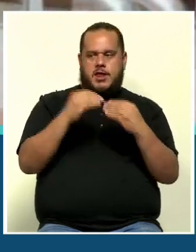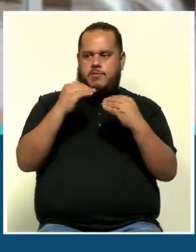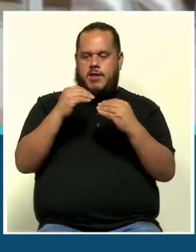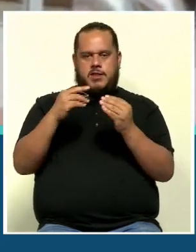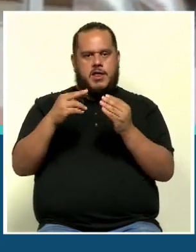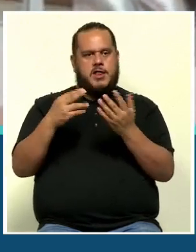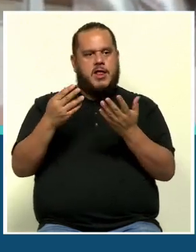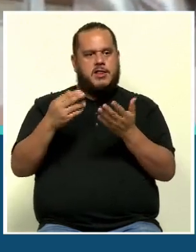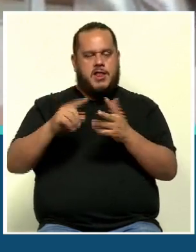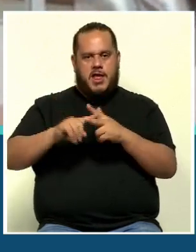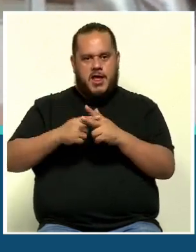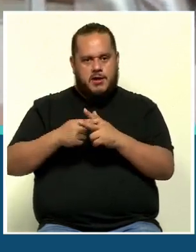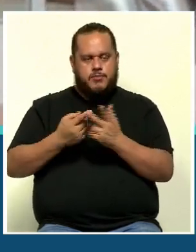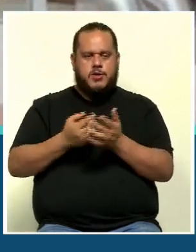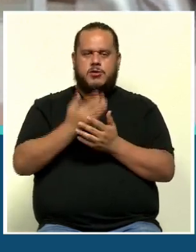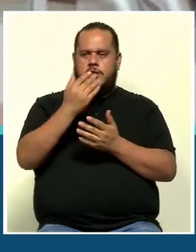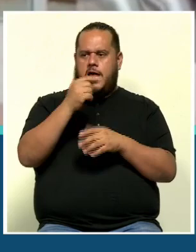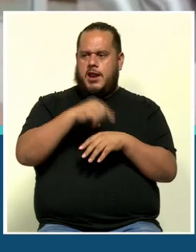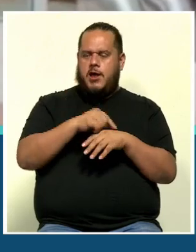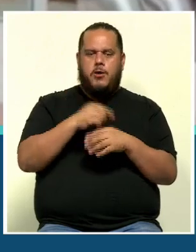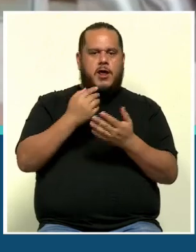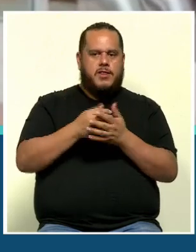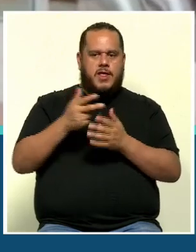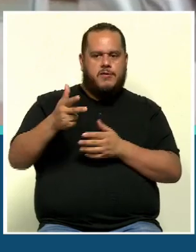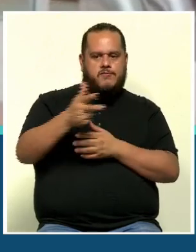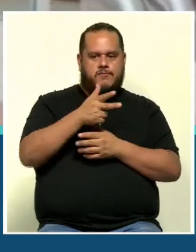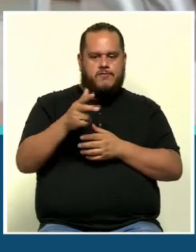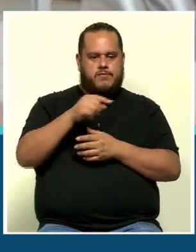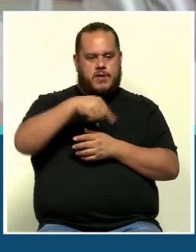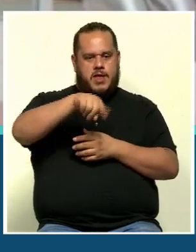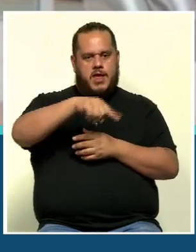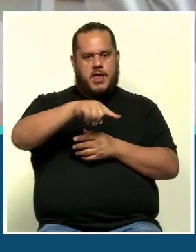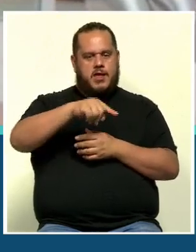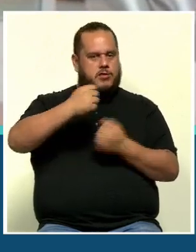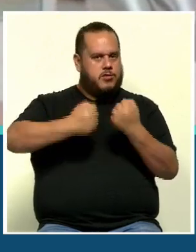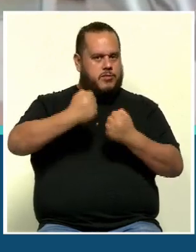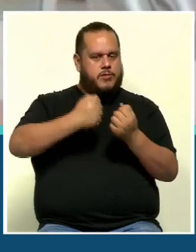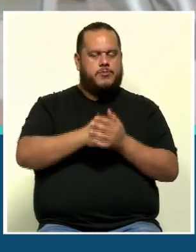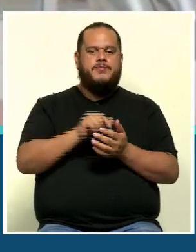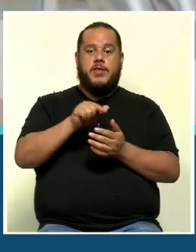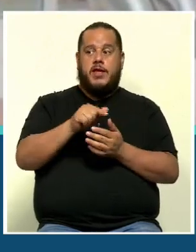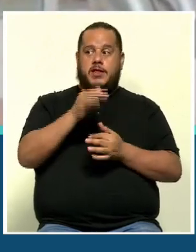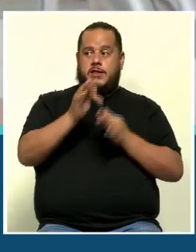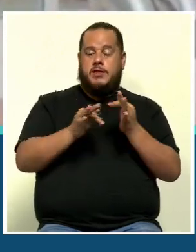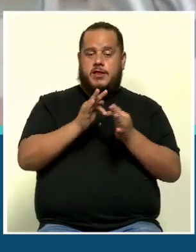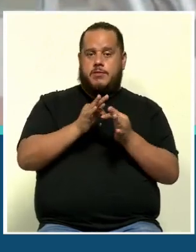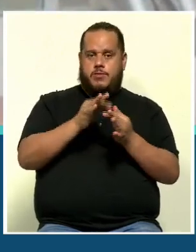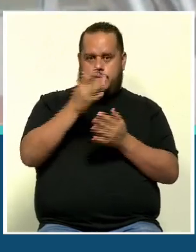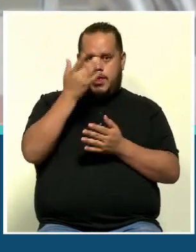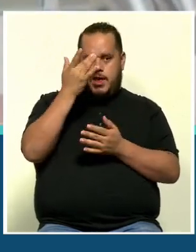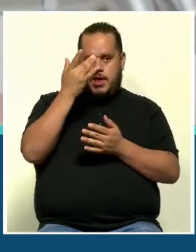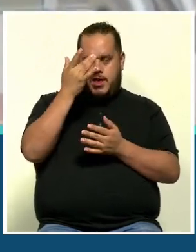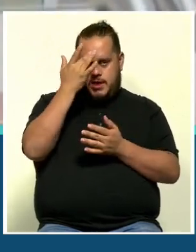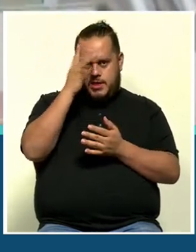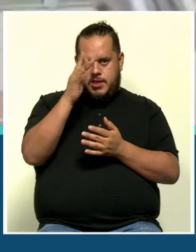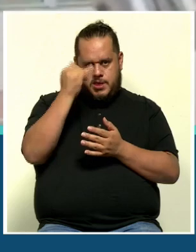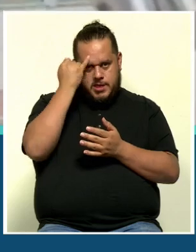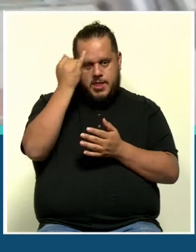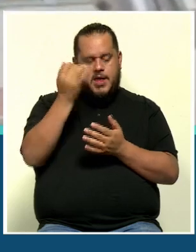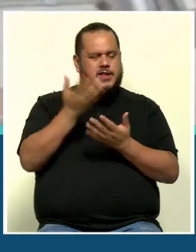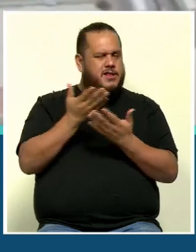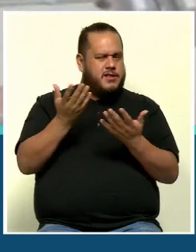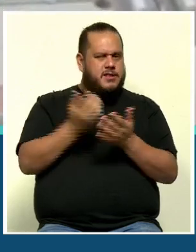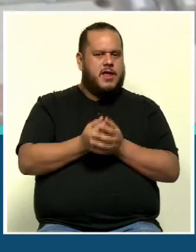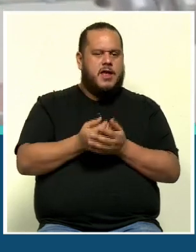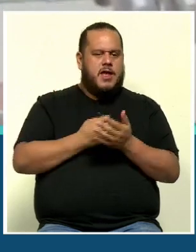reactivar la economía a la hora de poner a circular de nuevo estos vehículos. Este tipo de iniciativas realmente le ayudan a los costarricenses